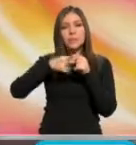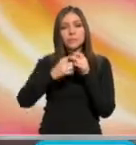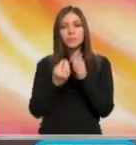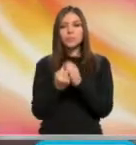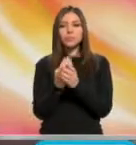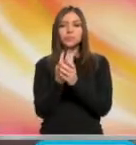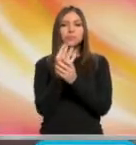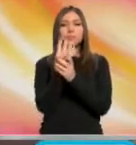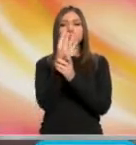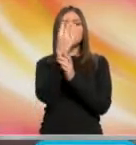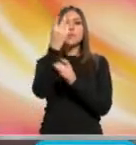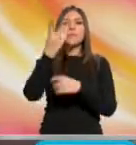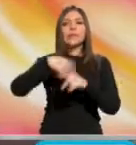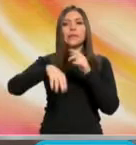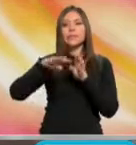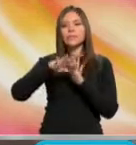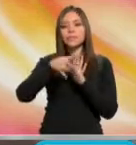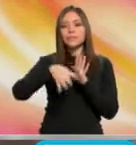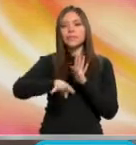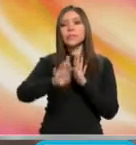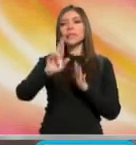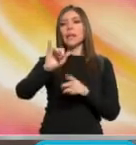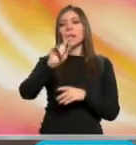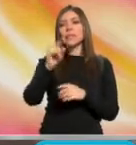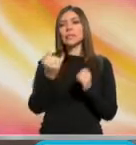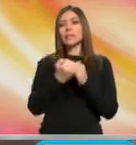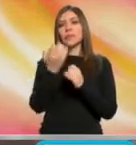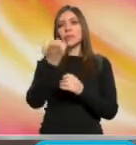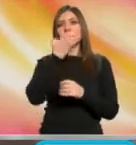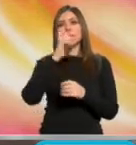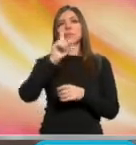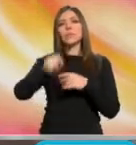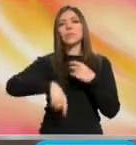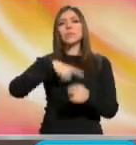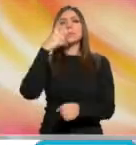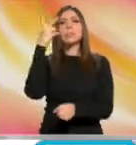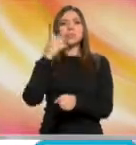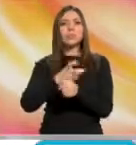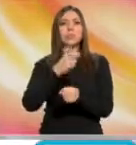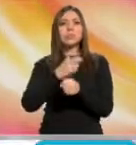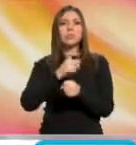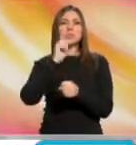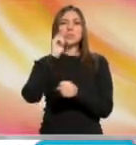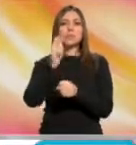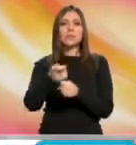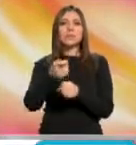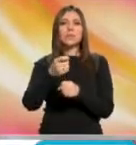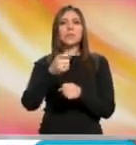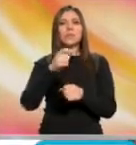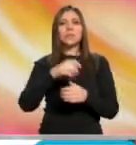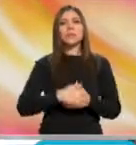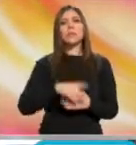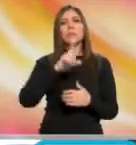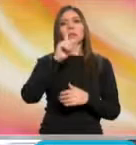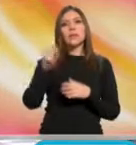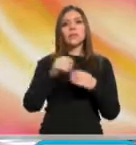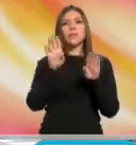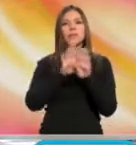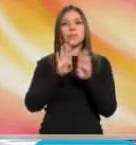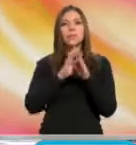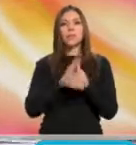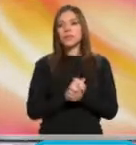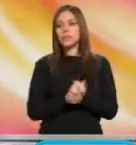como en la escuela. Como en la escuela, Sí. ¿no? Y después bonito. ya vamos a una segunda fase, que es vamos a armar No te quiero comparar con la pues, dos. una Es cajita una de-